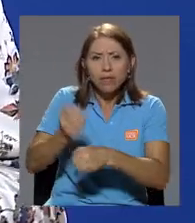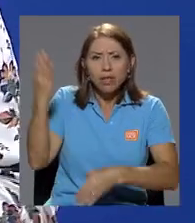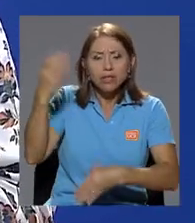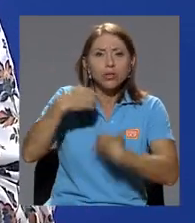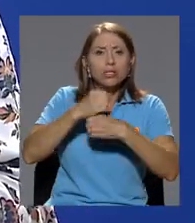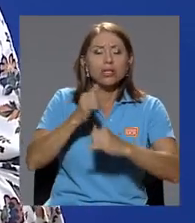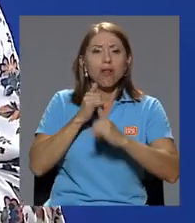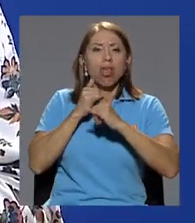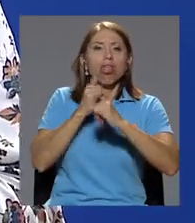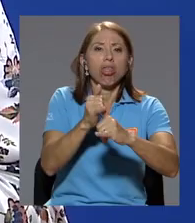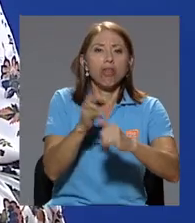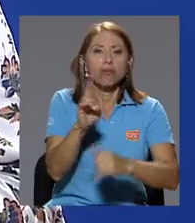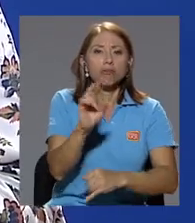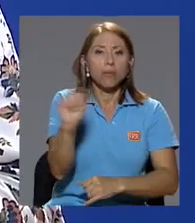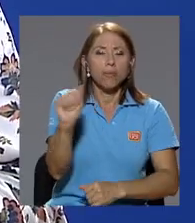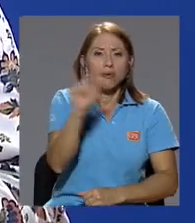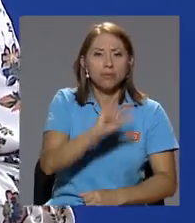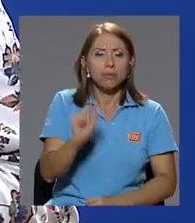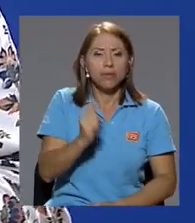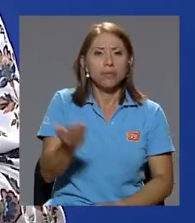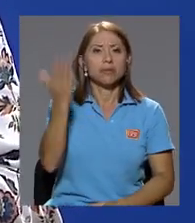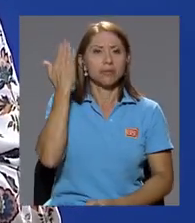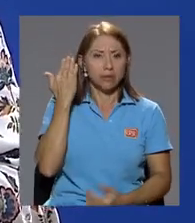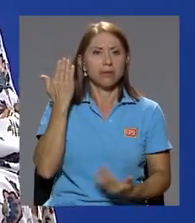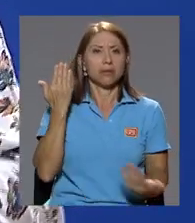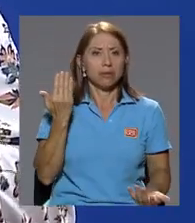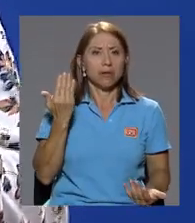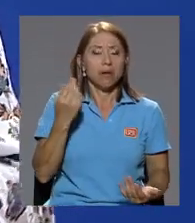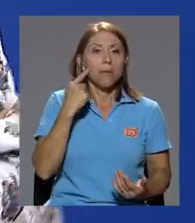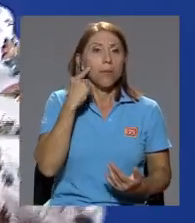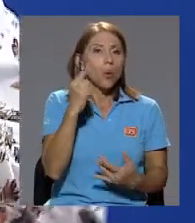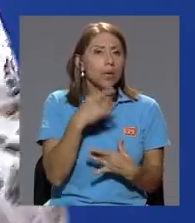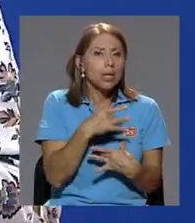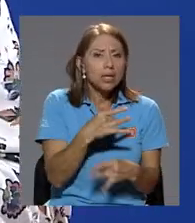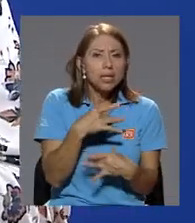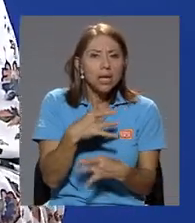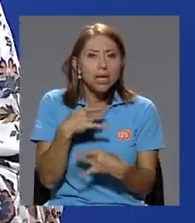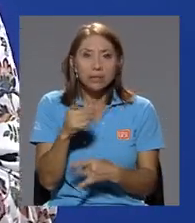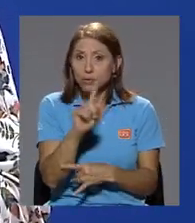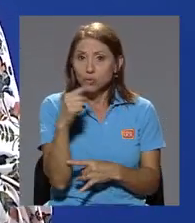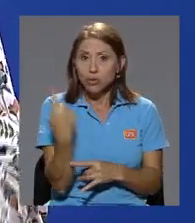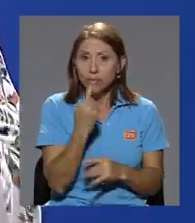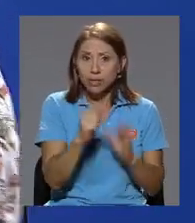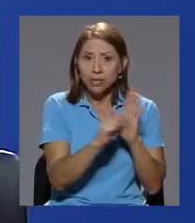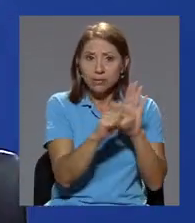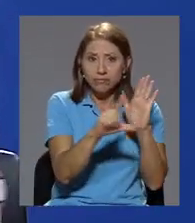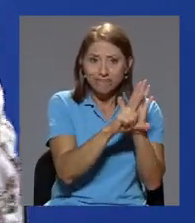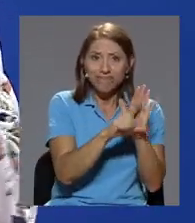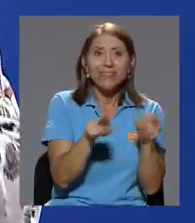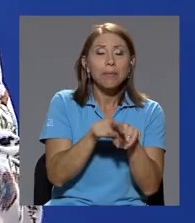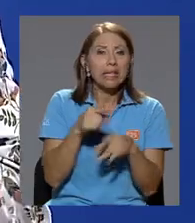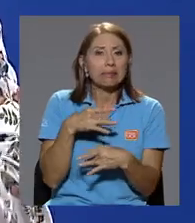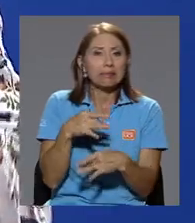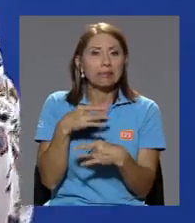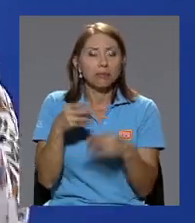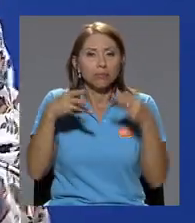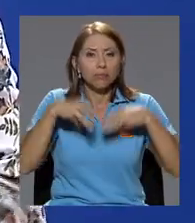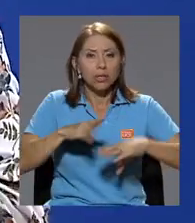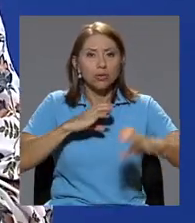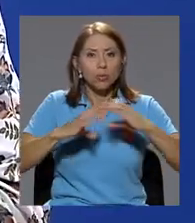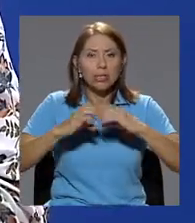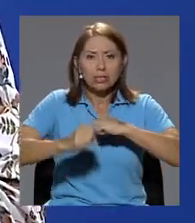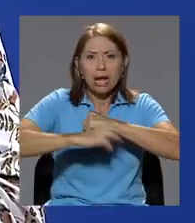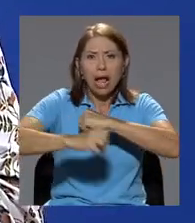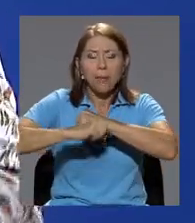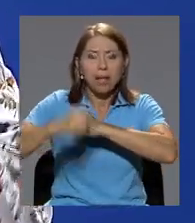presentan este recurso de amparo la semana pasada ante estos intereses que hay no sólo en la asamblea legislativa inclusive en los medios de comunicación es